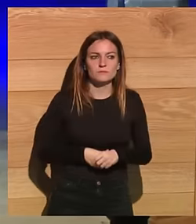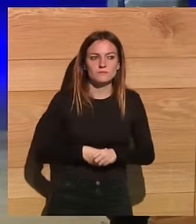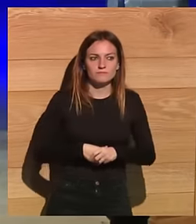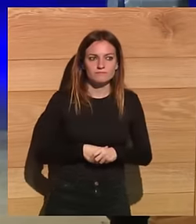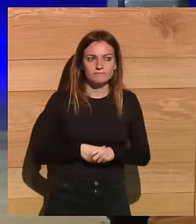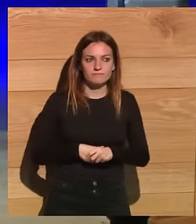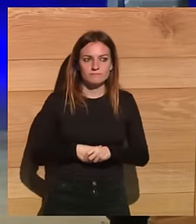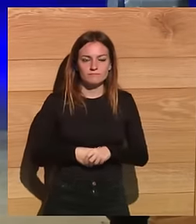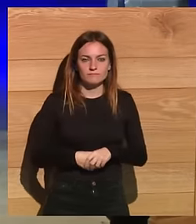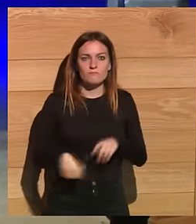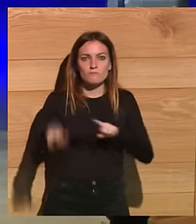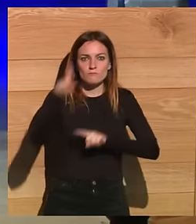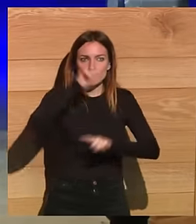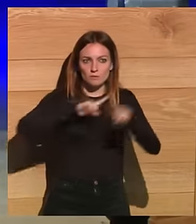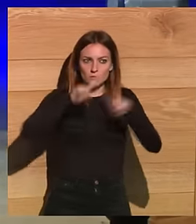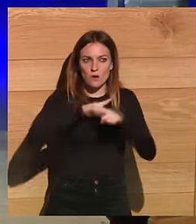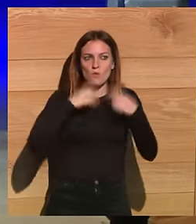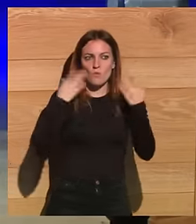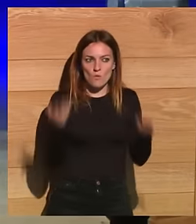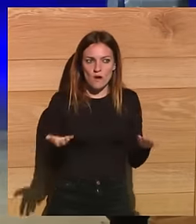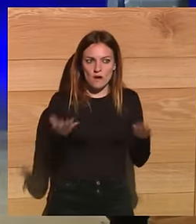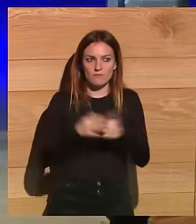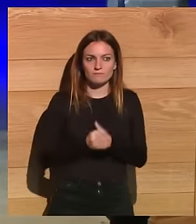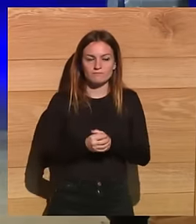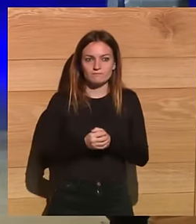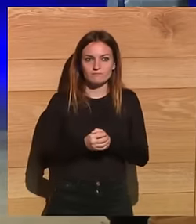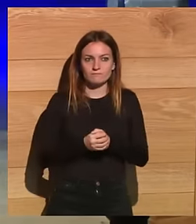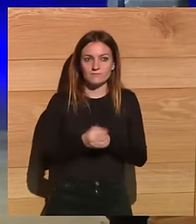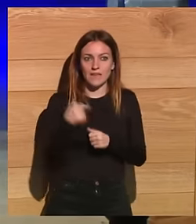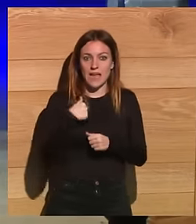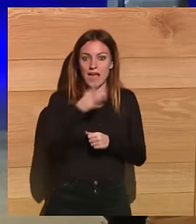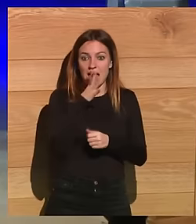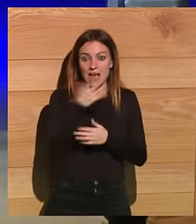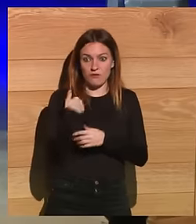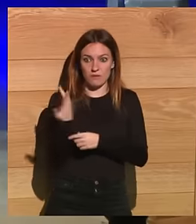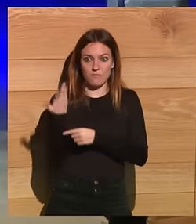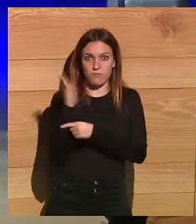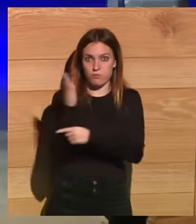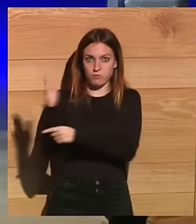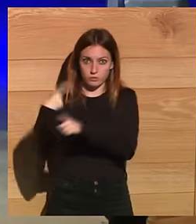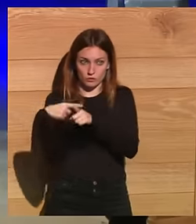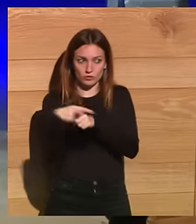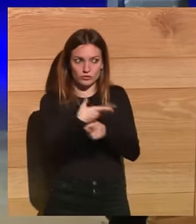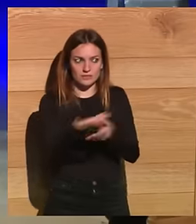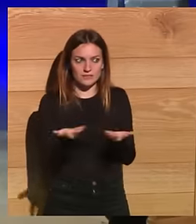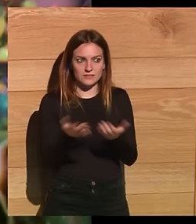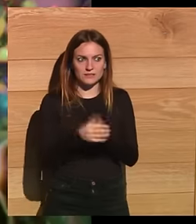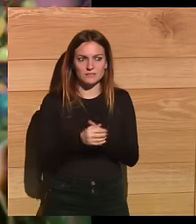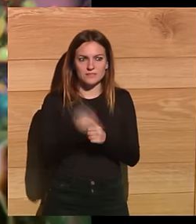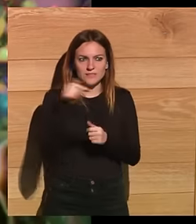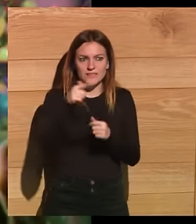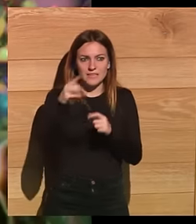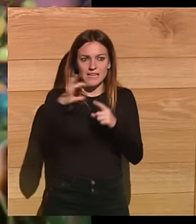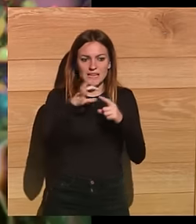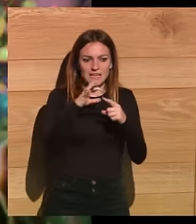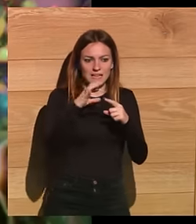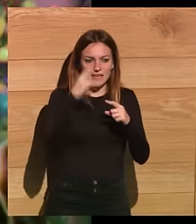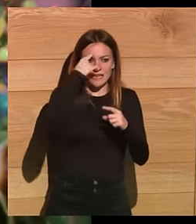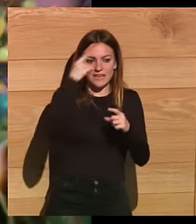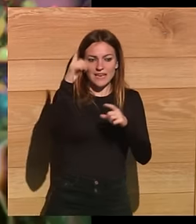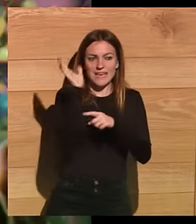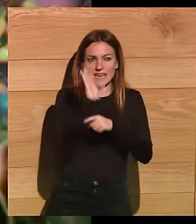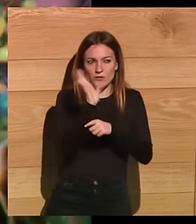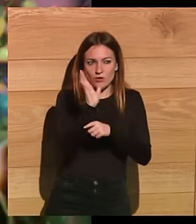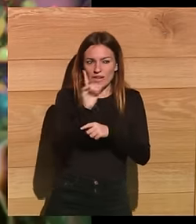Luego, el problema es que lo que os he mostrado hasta ahora no son neuronas. Estos son